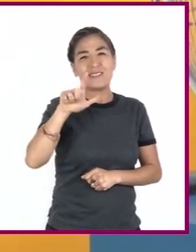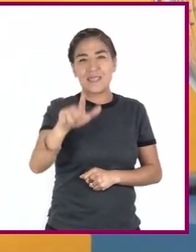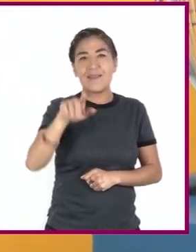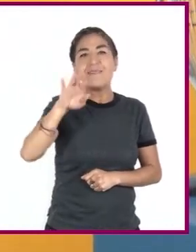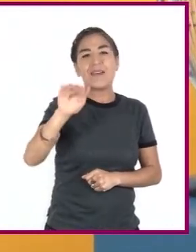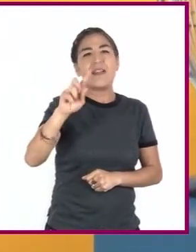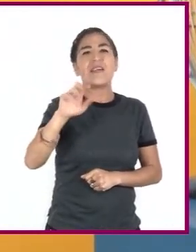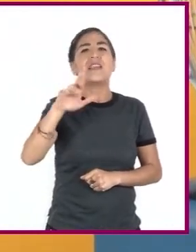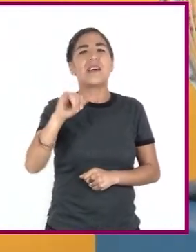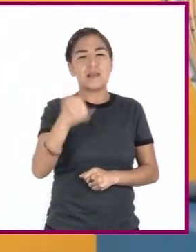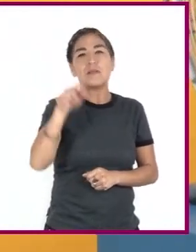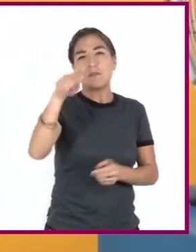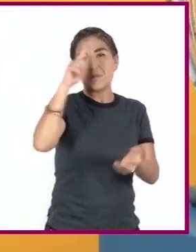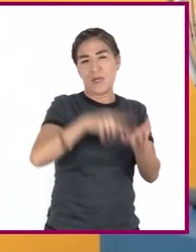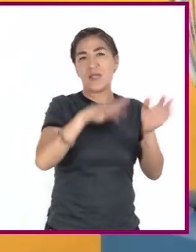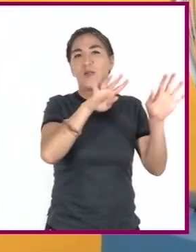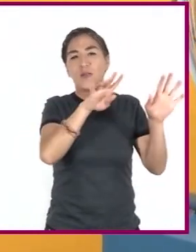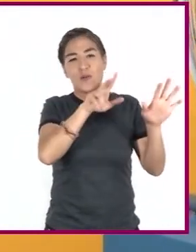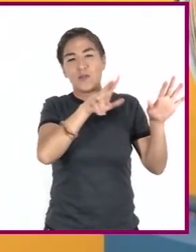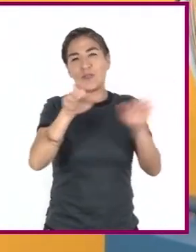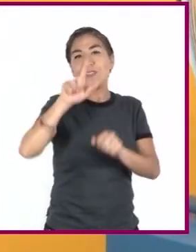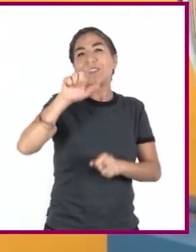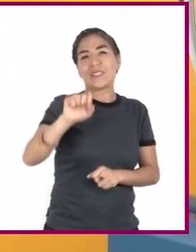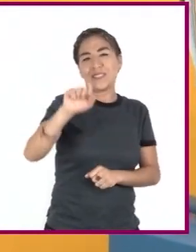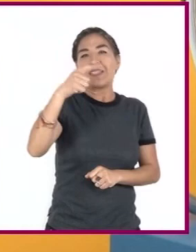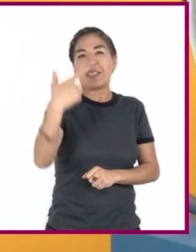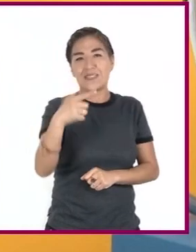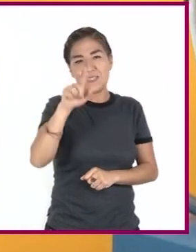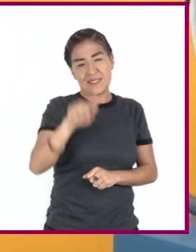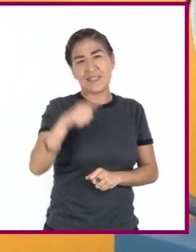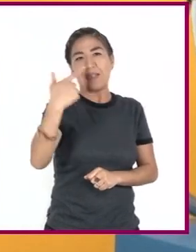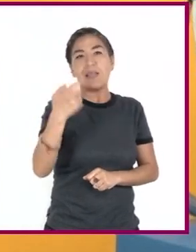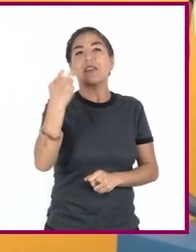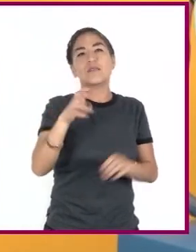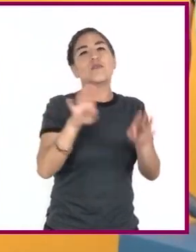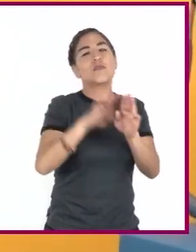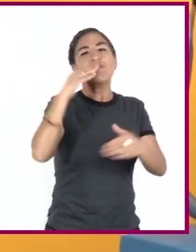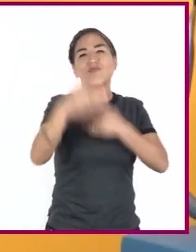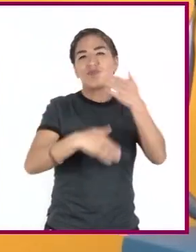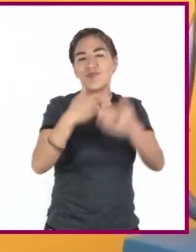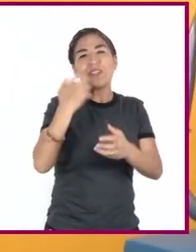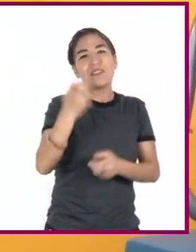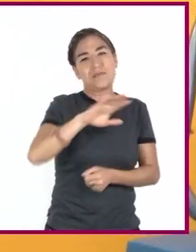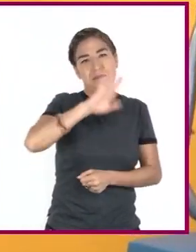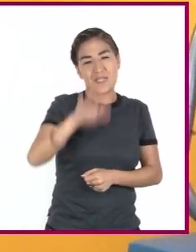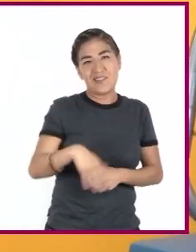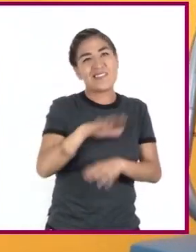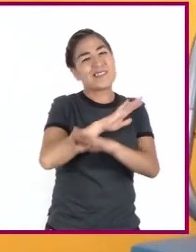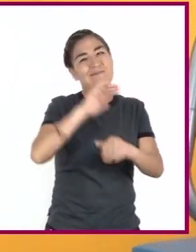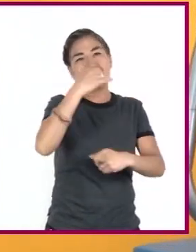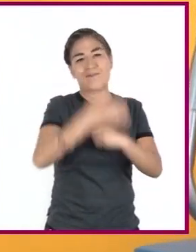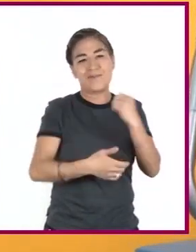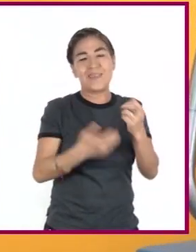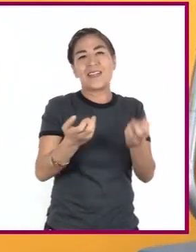1867, con lo que concluyó una vida dedicada a la investigación de los fenómenos físicos y